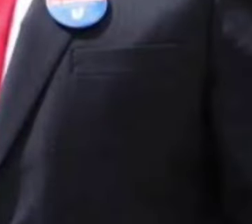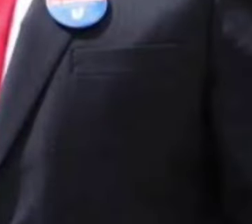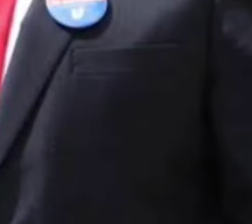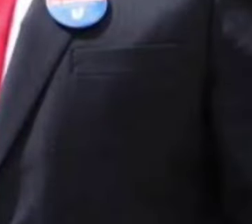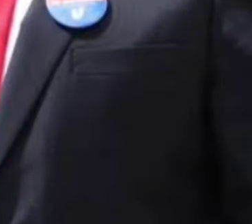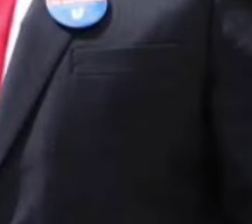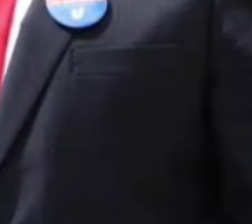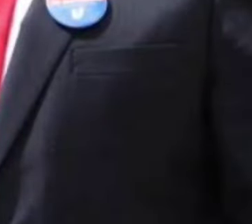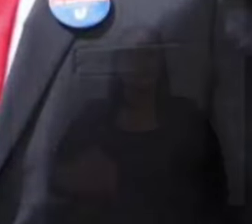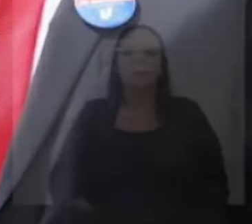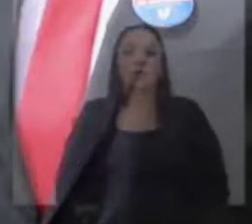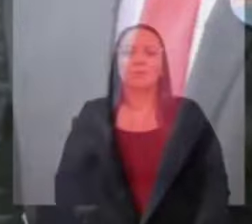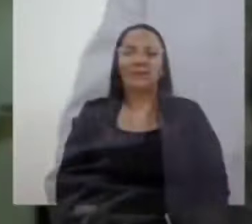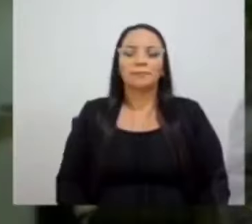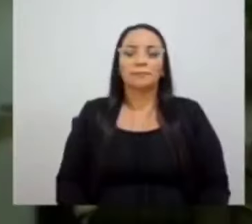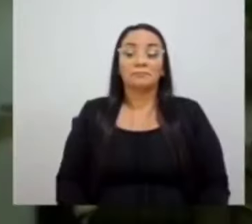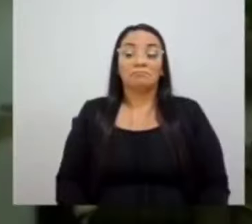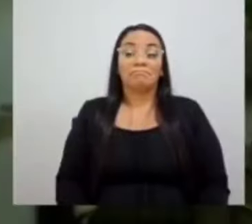decían, no,